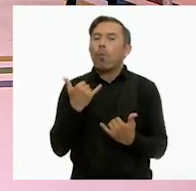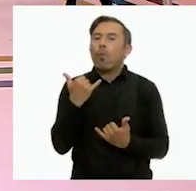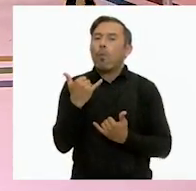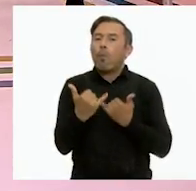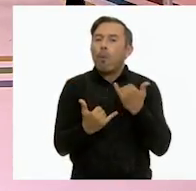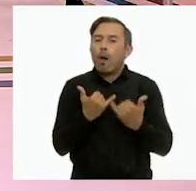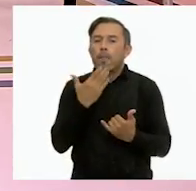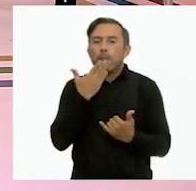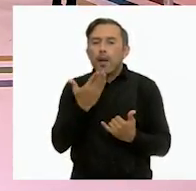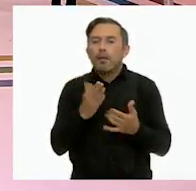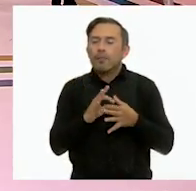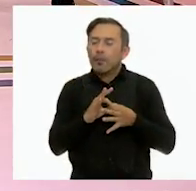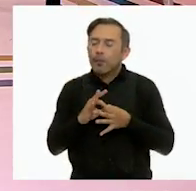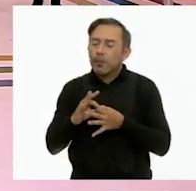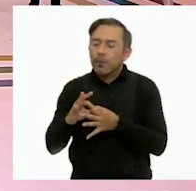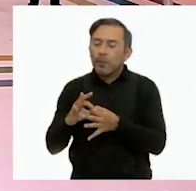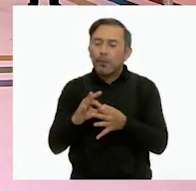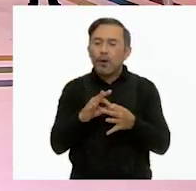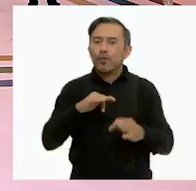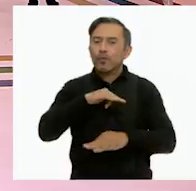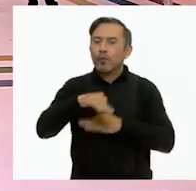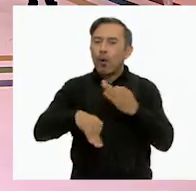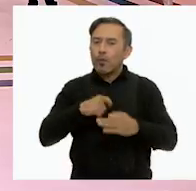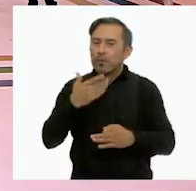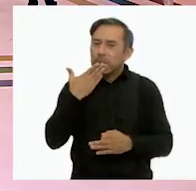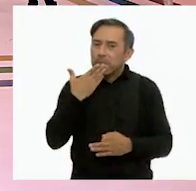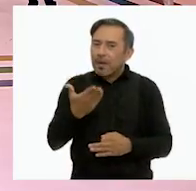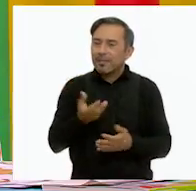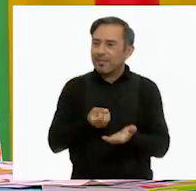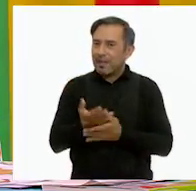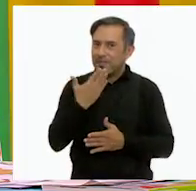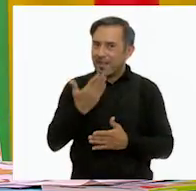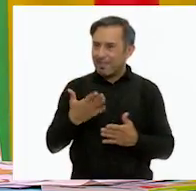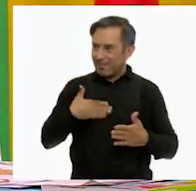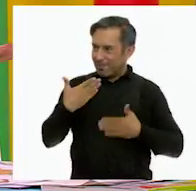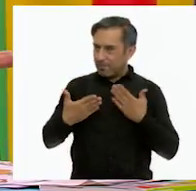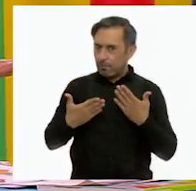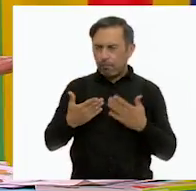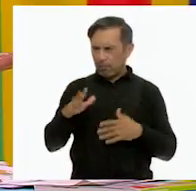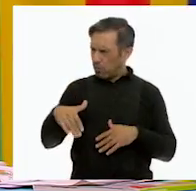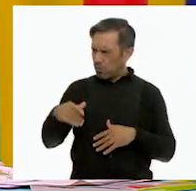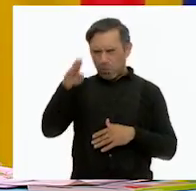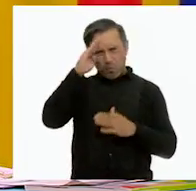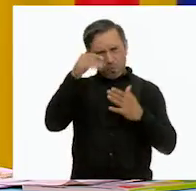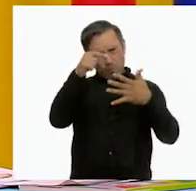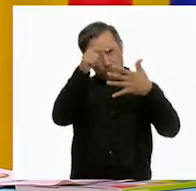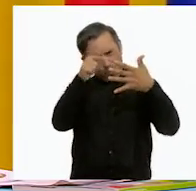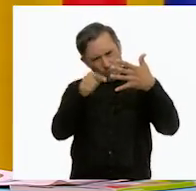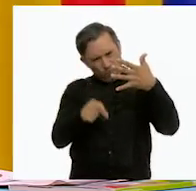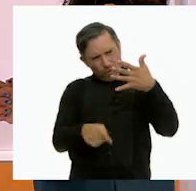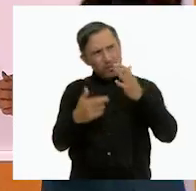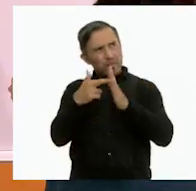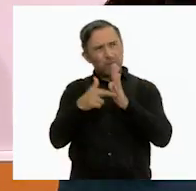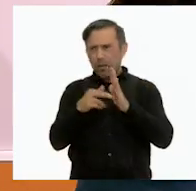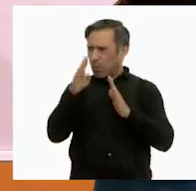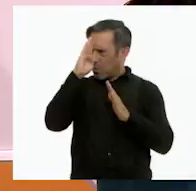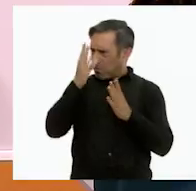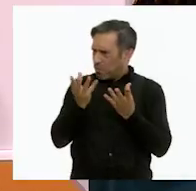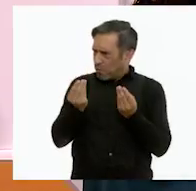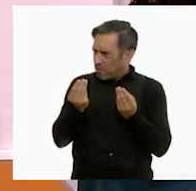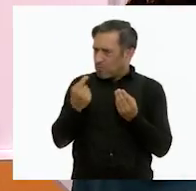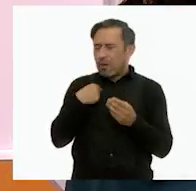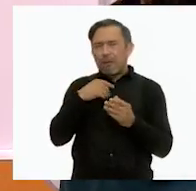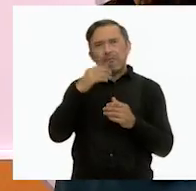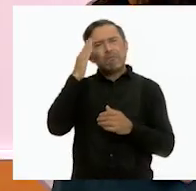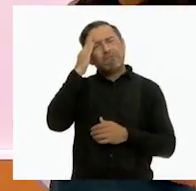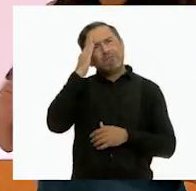llevemos muy bien. Oiga, maestra, ¿no son muchas reglas? Igual y se me olvida alguna. Sí, se te